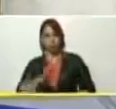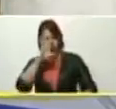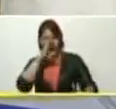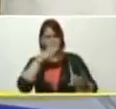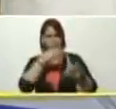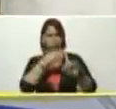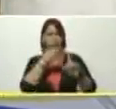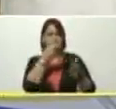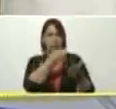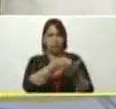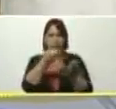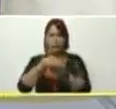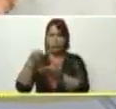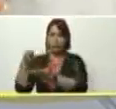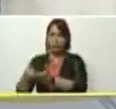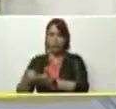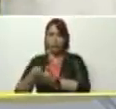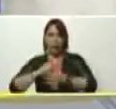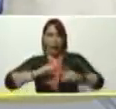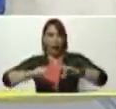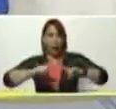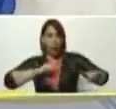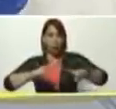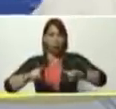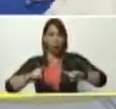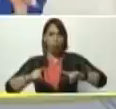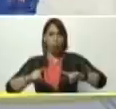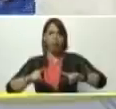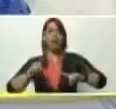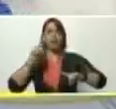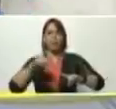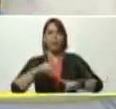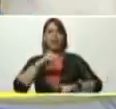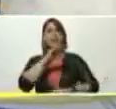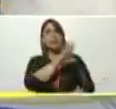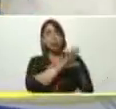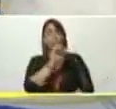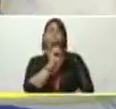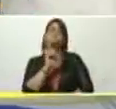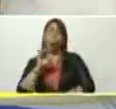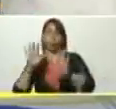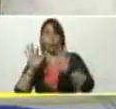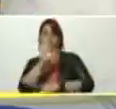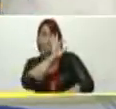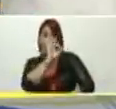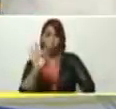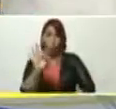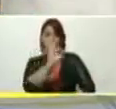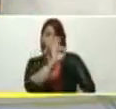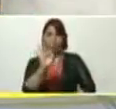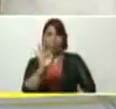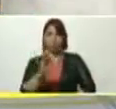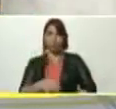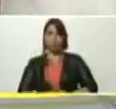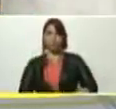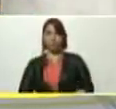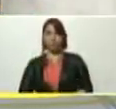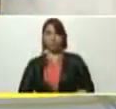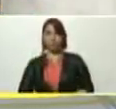a invertir en las acciones, el paquete accionario entre el 5 y el 10% que ya